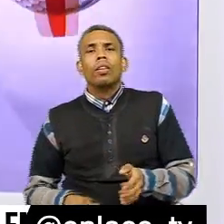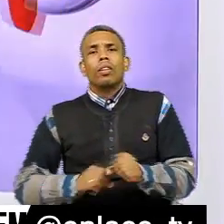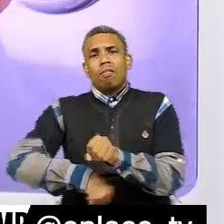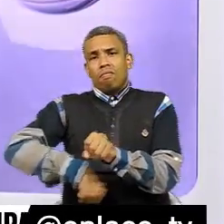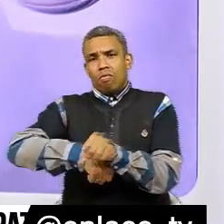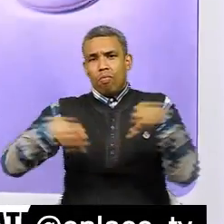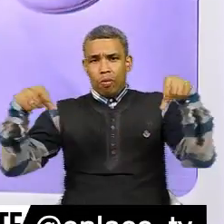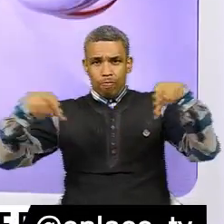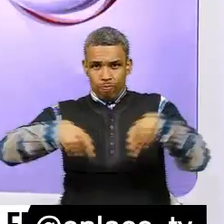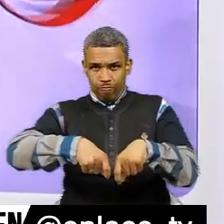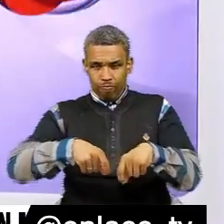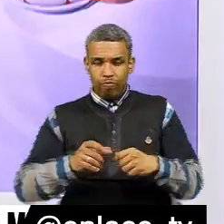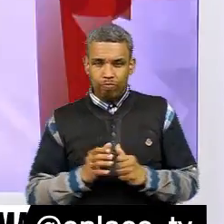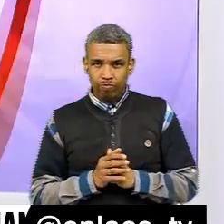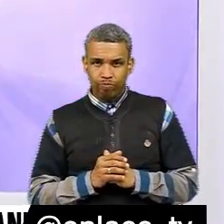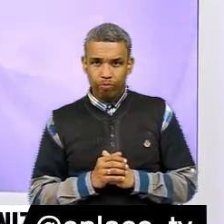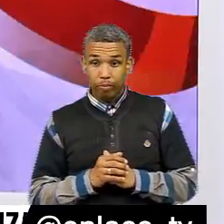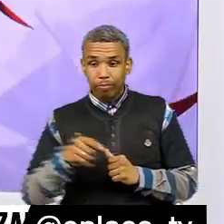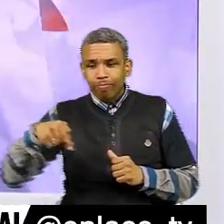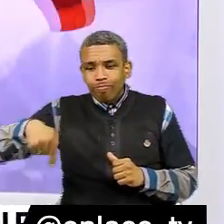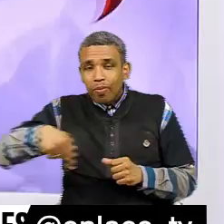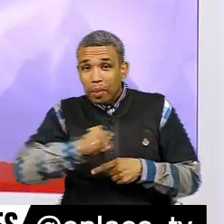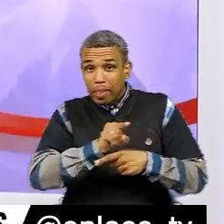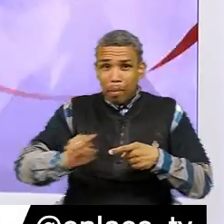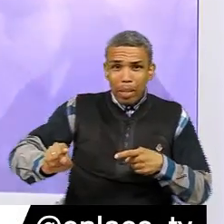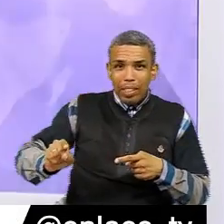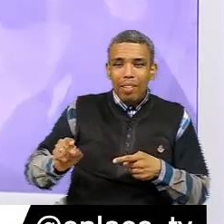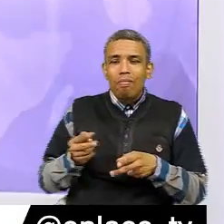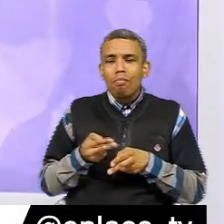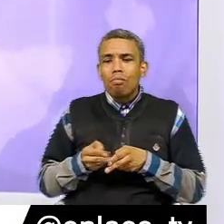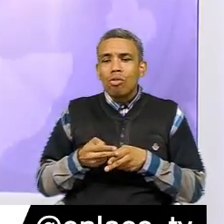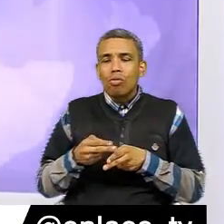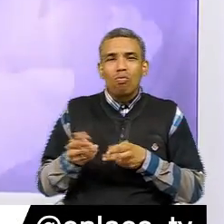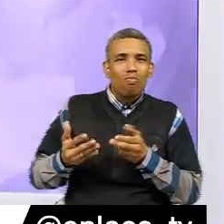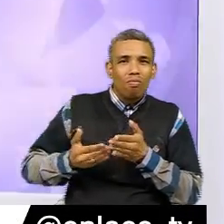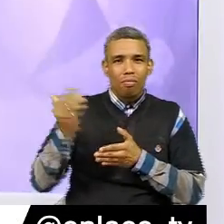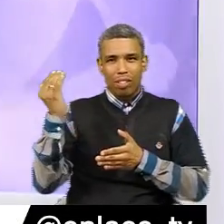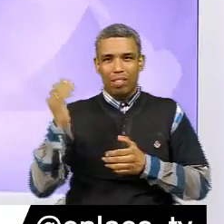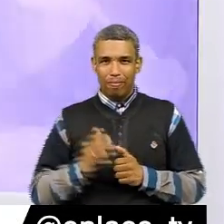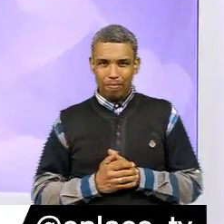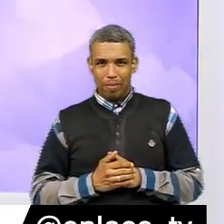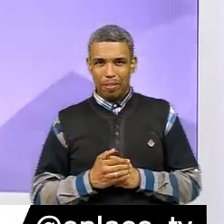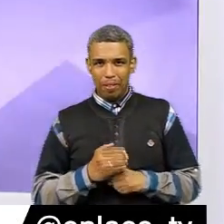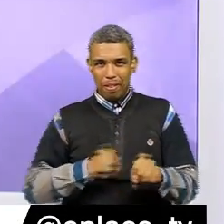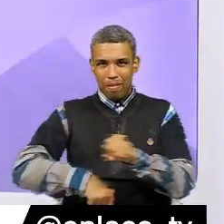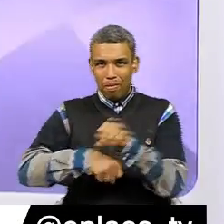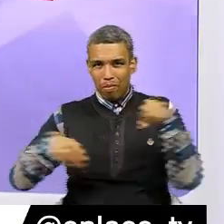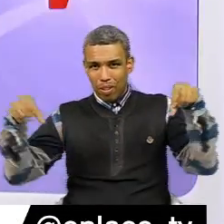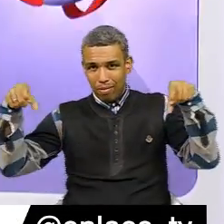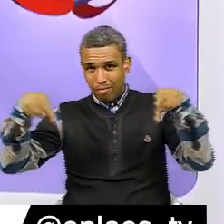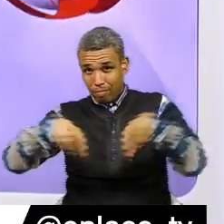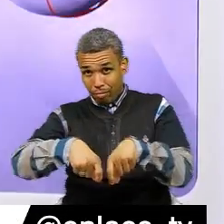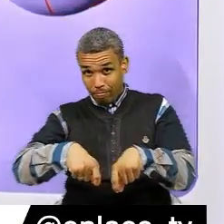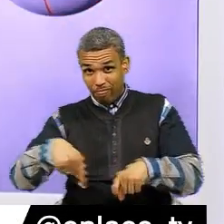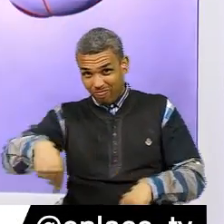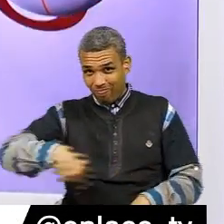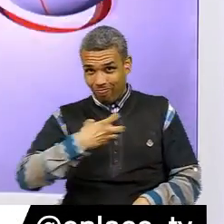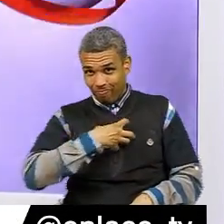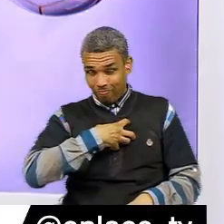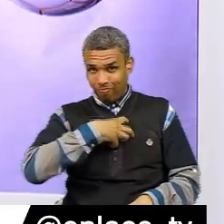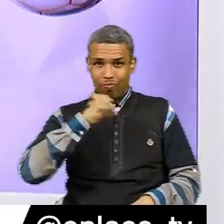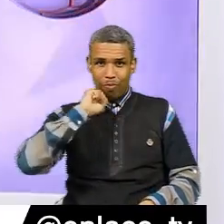porque esta semana inicia una fecha más del torneo en homenaje a Faustino Santiago, es árbitro de microfútbol, que